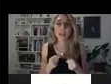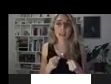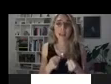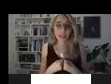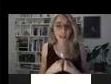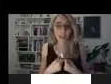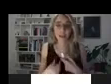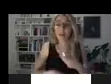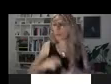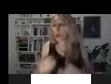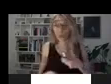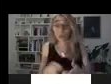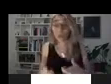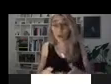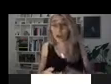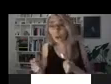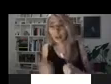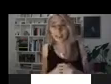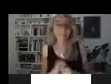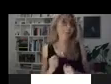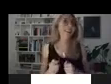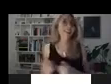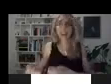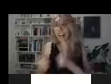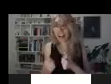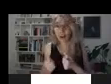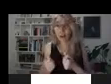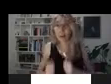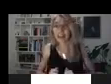a medida de que producimos las obras,